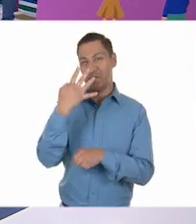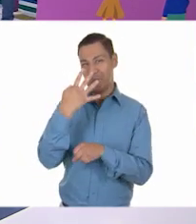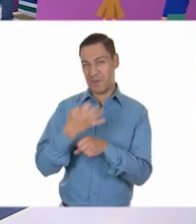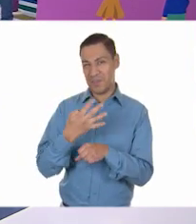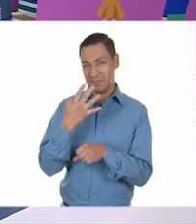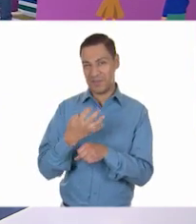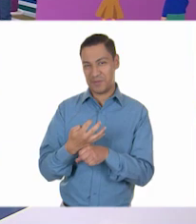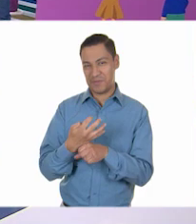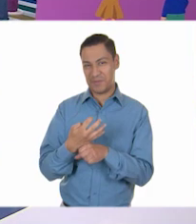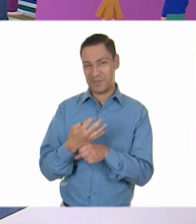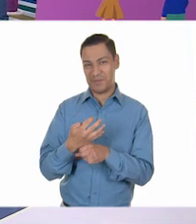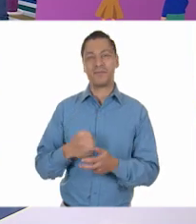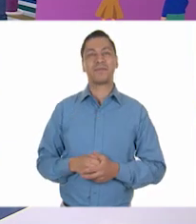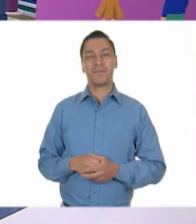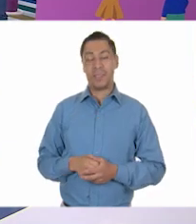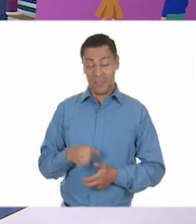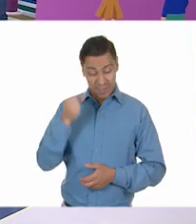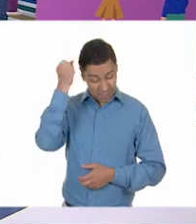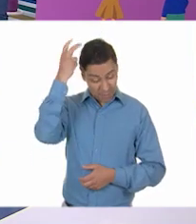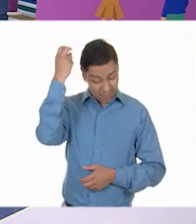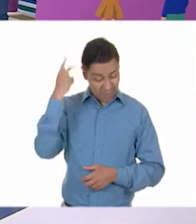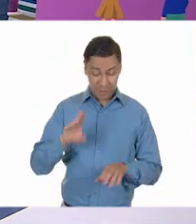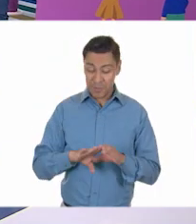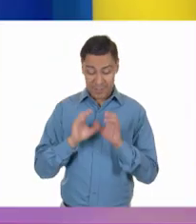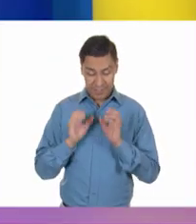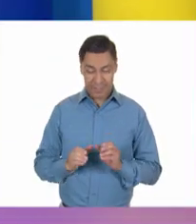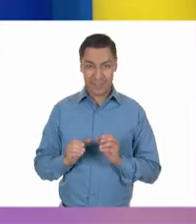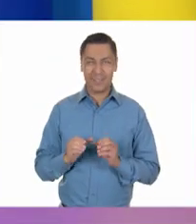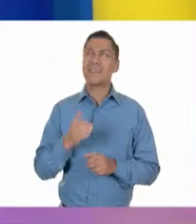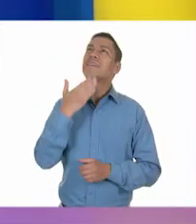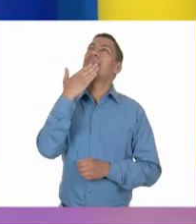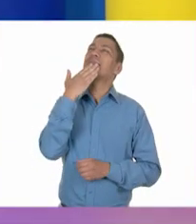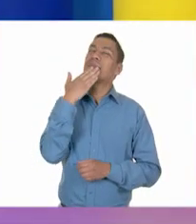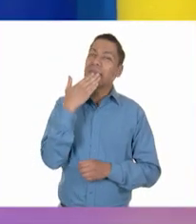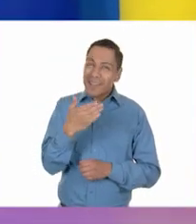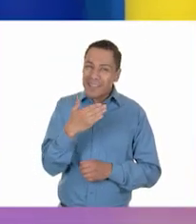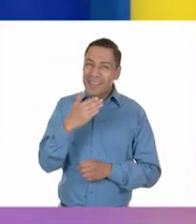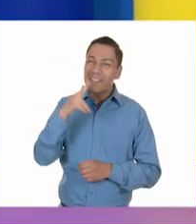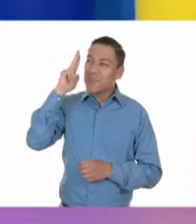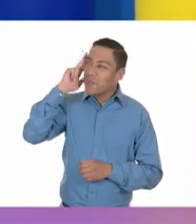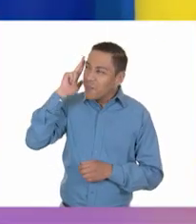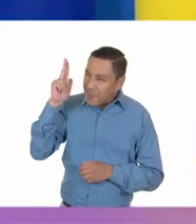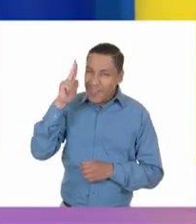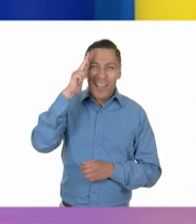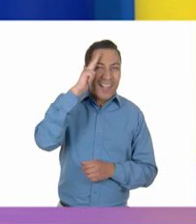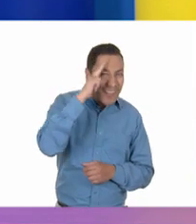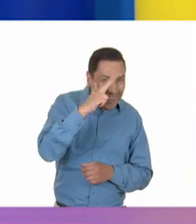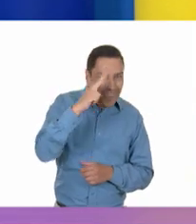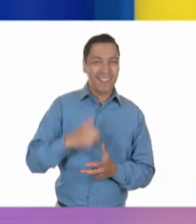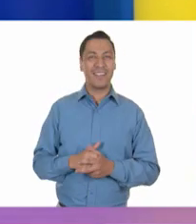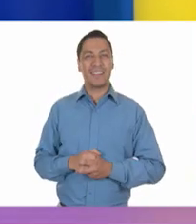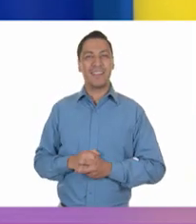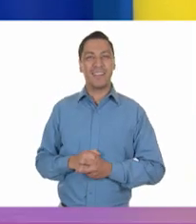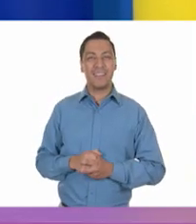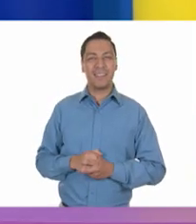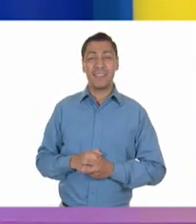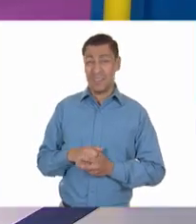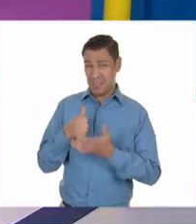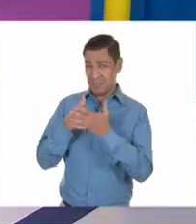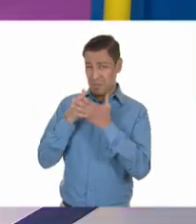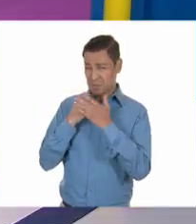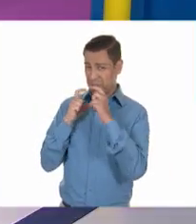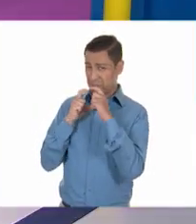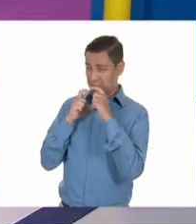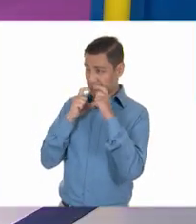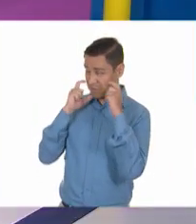¡Qué bueno, María! Nosotros también. Y Raulito, Raulito, ¿cómo estás? Muy bien. Hola, Juan Carlos. Hola, María. Hola, Raulito. puedes